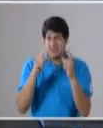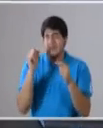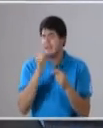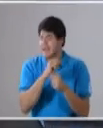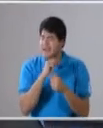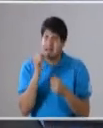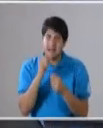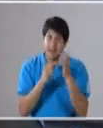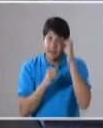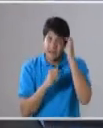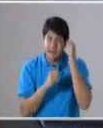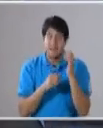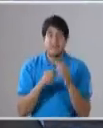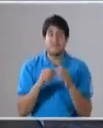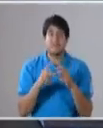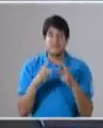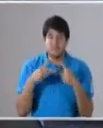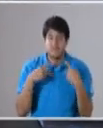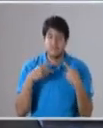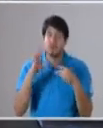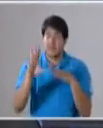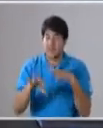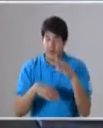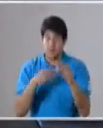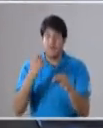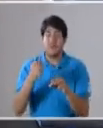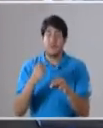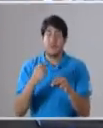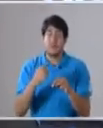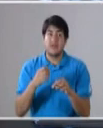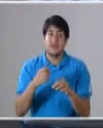que ya sufrieron la prueba del tiempo, ¿verdad?